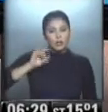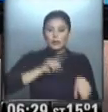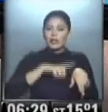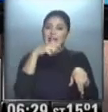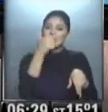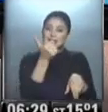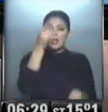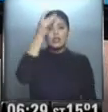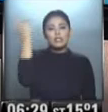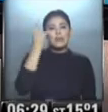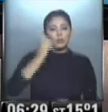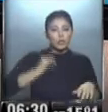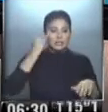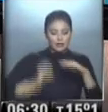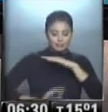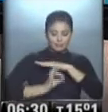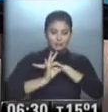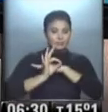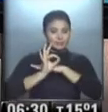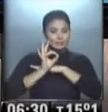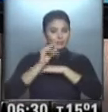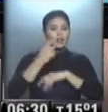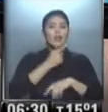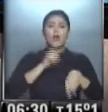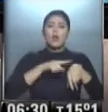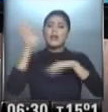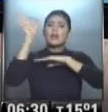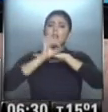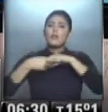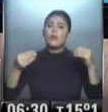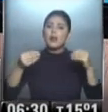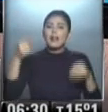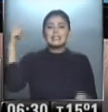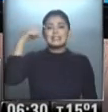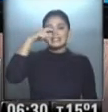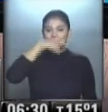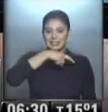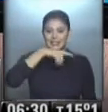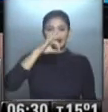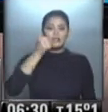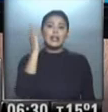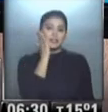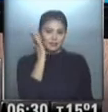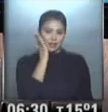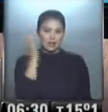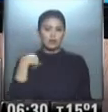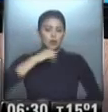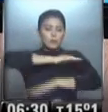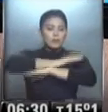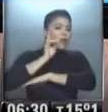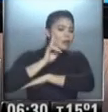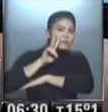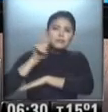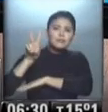6 y 12 minutos y se va a las 7:06. Lo veo desde mi balcón, ¿eh?